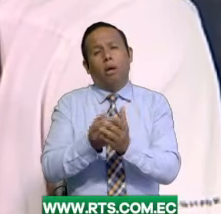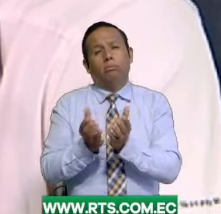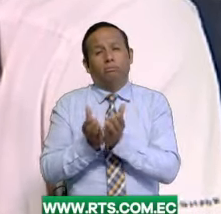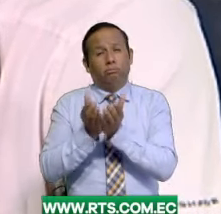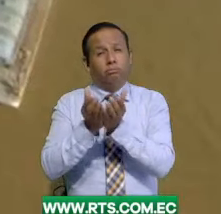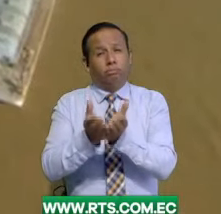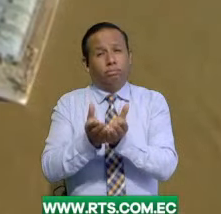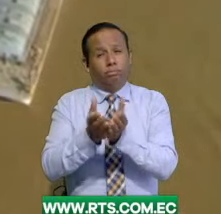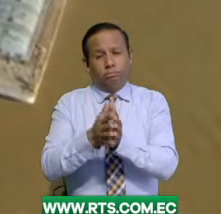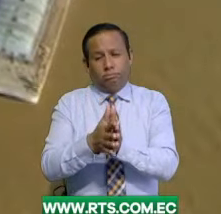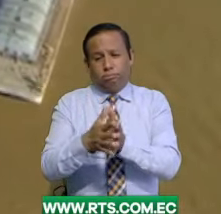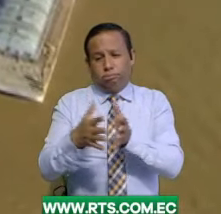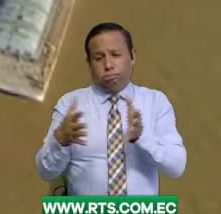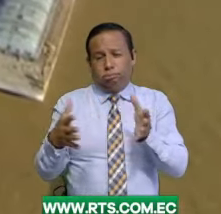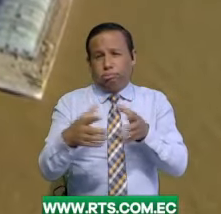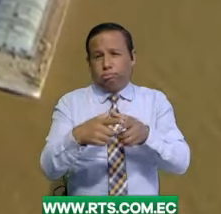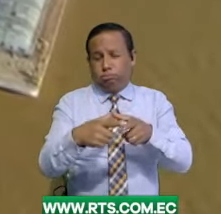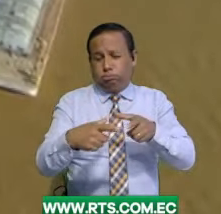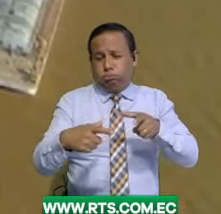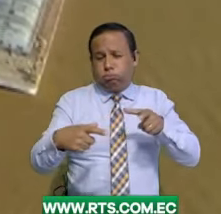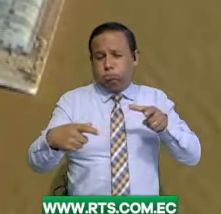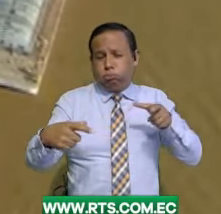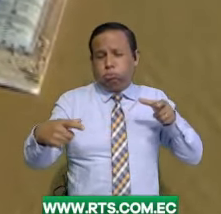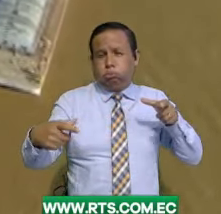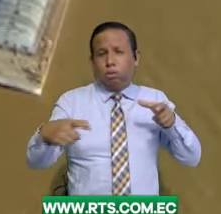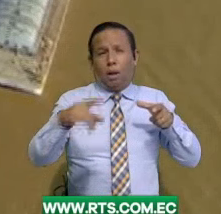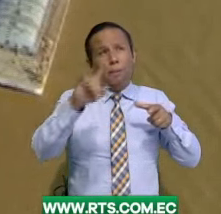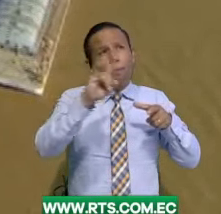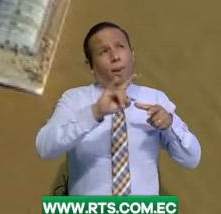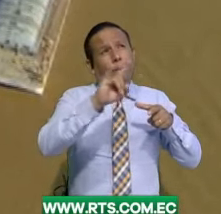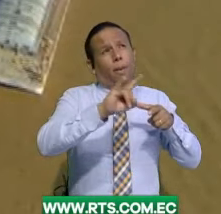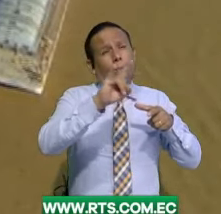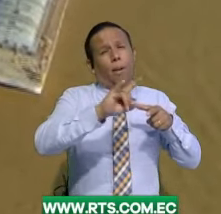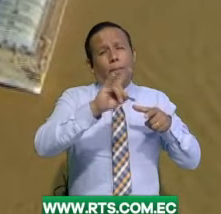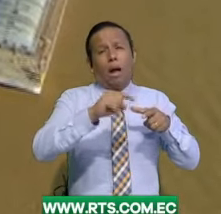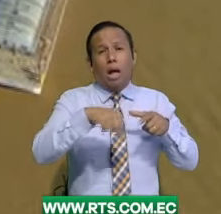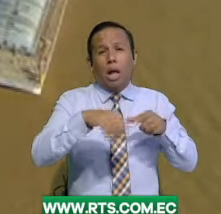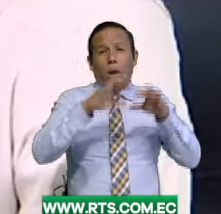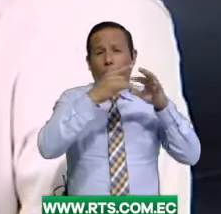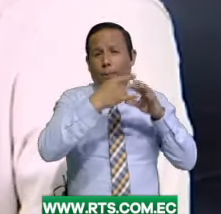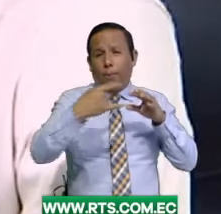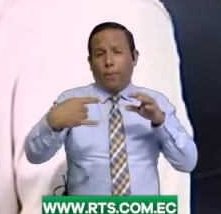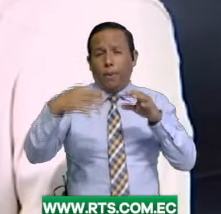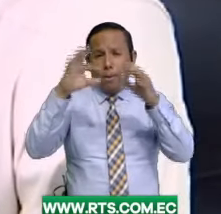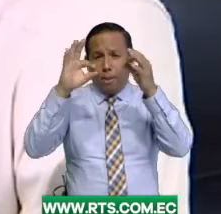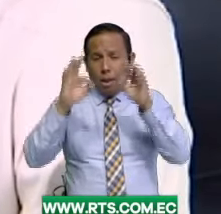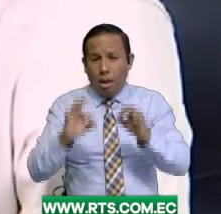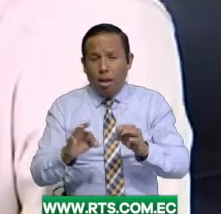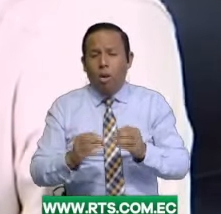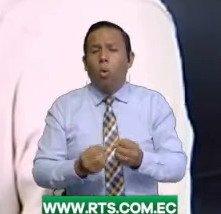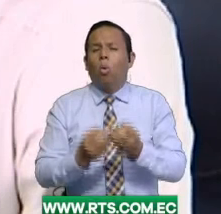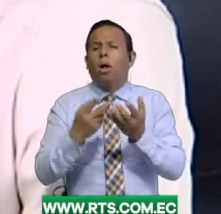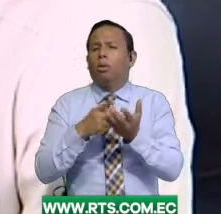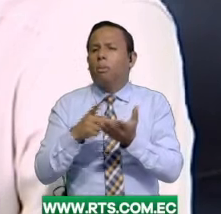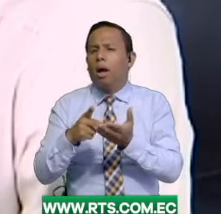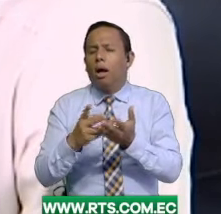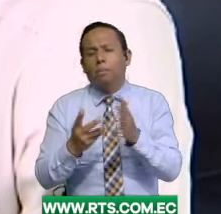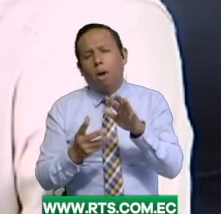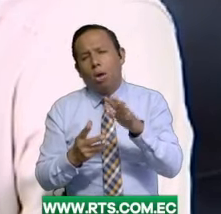una barcaza. Terminan aproximadamente costando 19 a 20 centavos el kilovatio hora. De la comprada, estaría costando